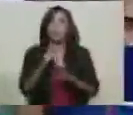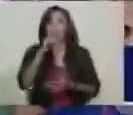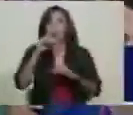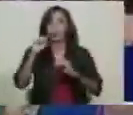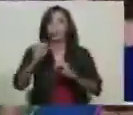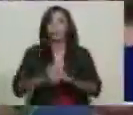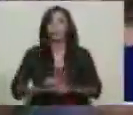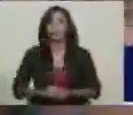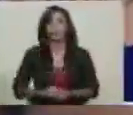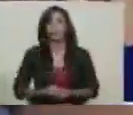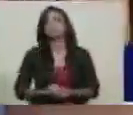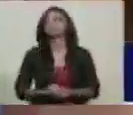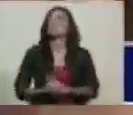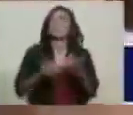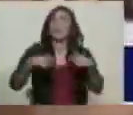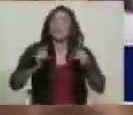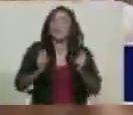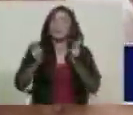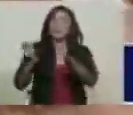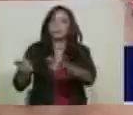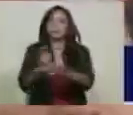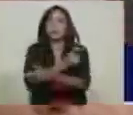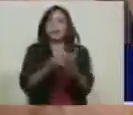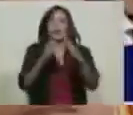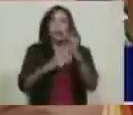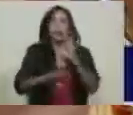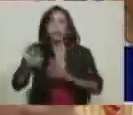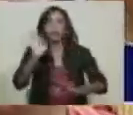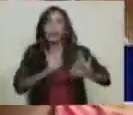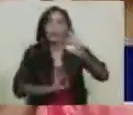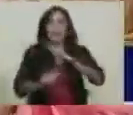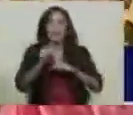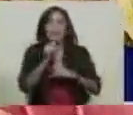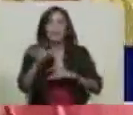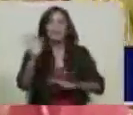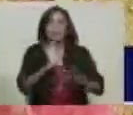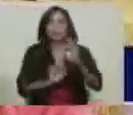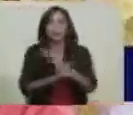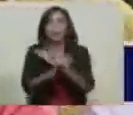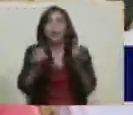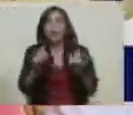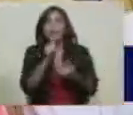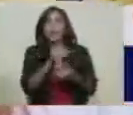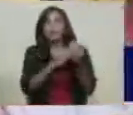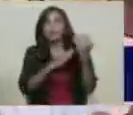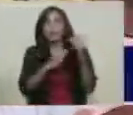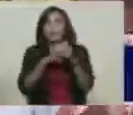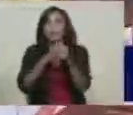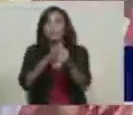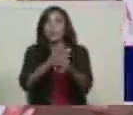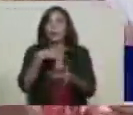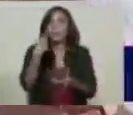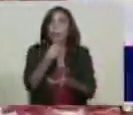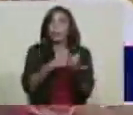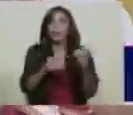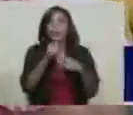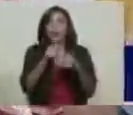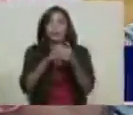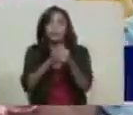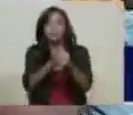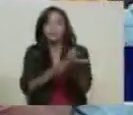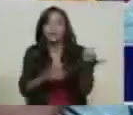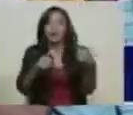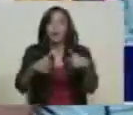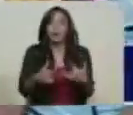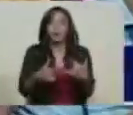lo tanto, tiene la potestad para colocar y definir cuál será la dirección política que lo acompañará en estos tiempos de